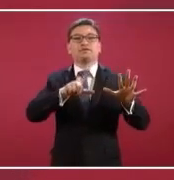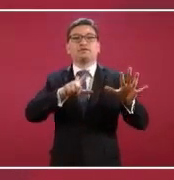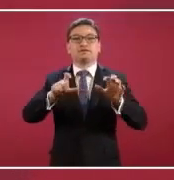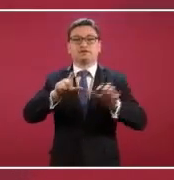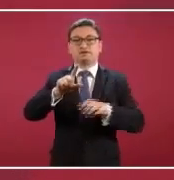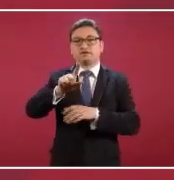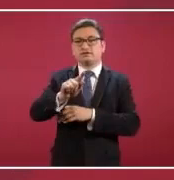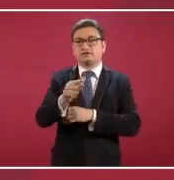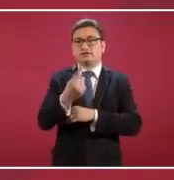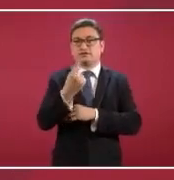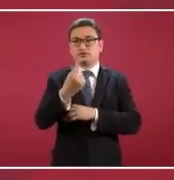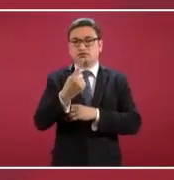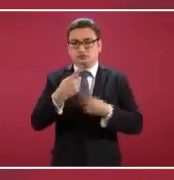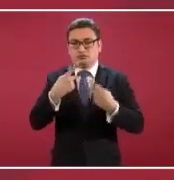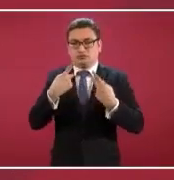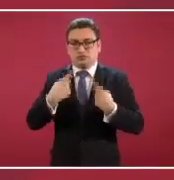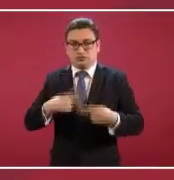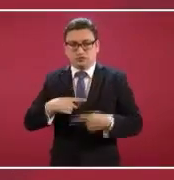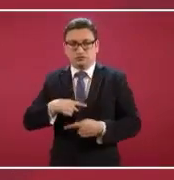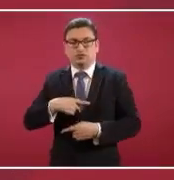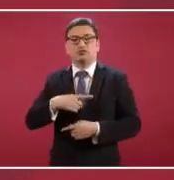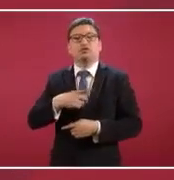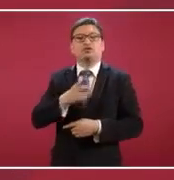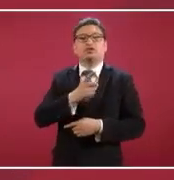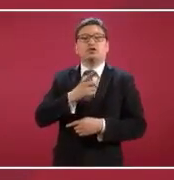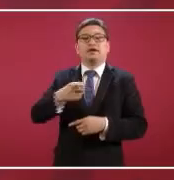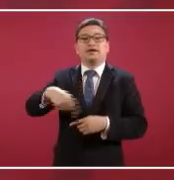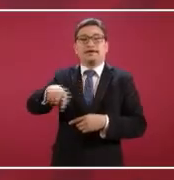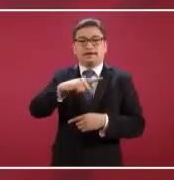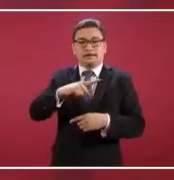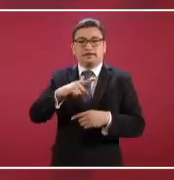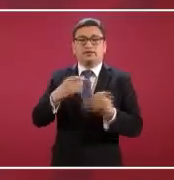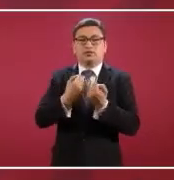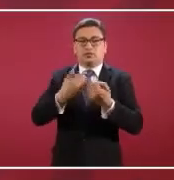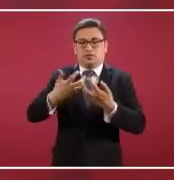771 personas físicas, 1057 morales,